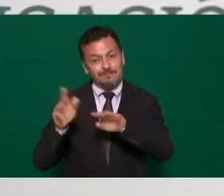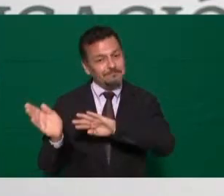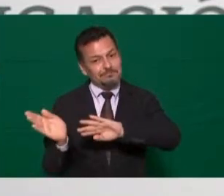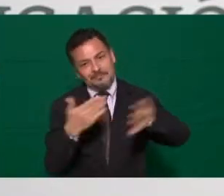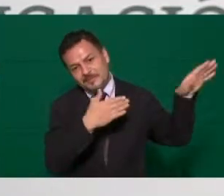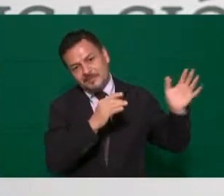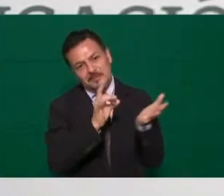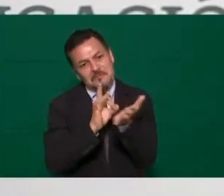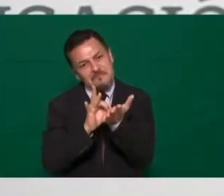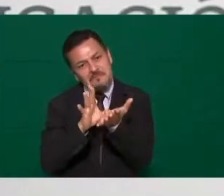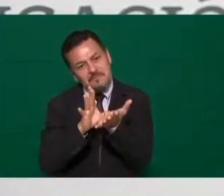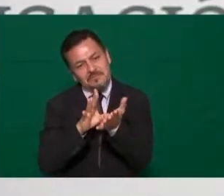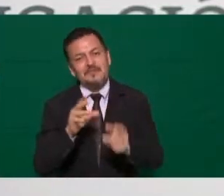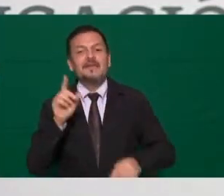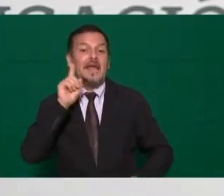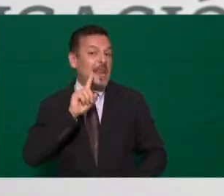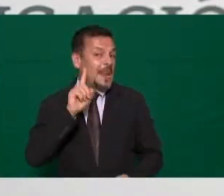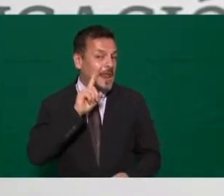La mujer